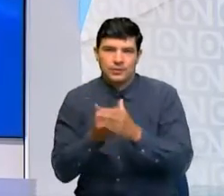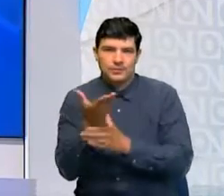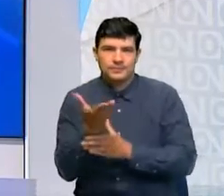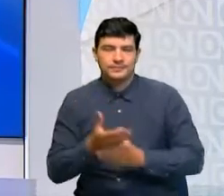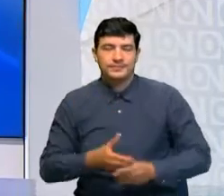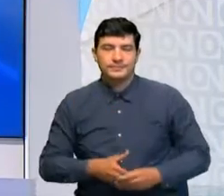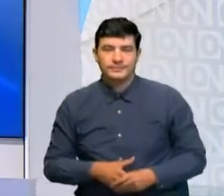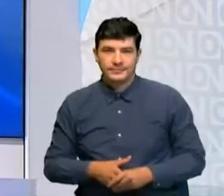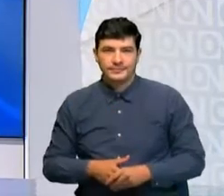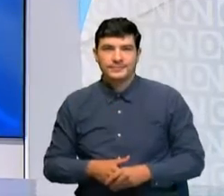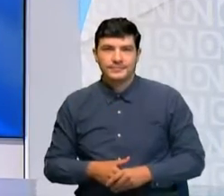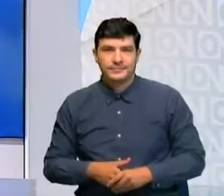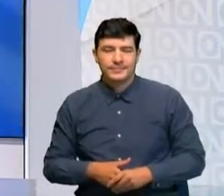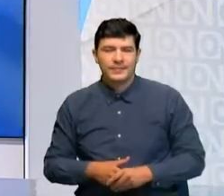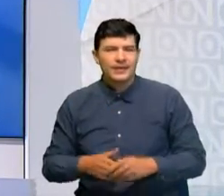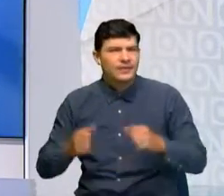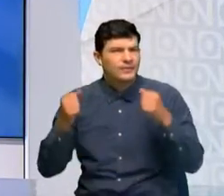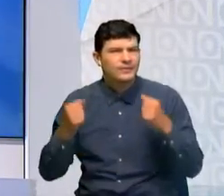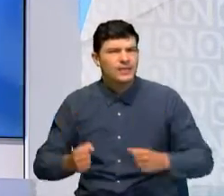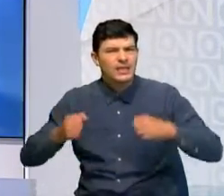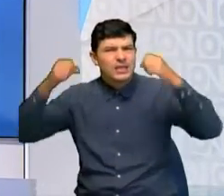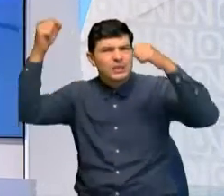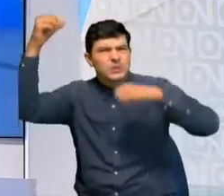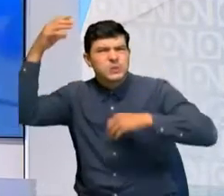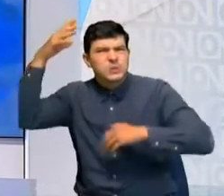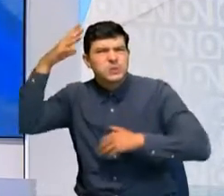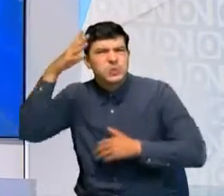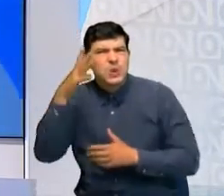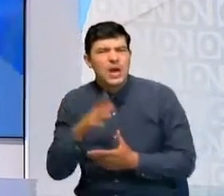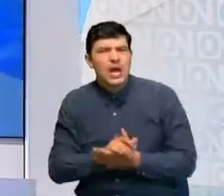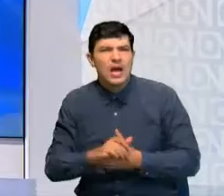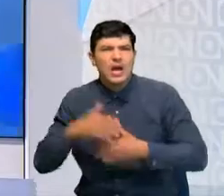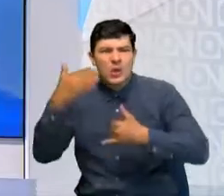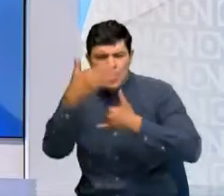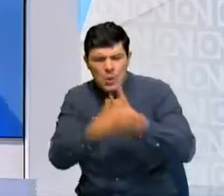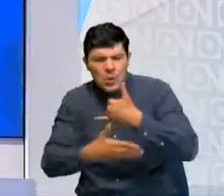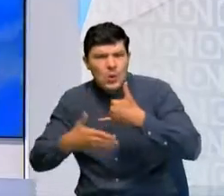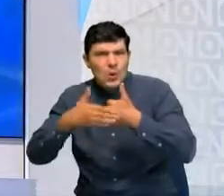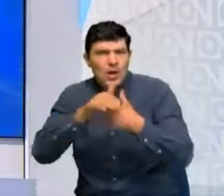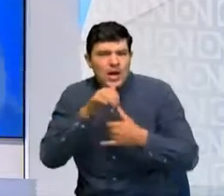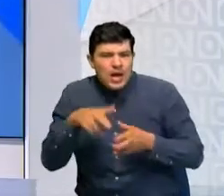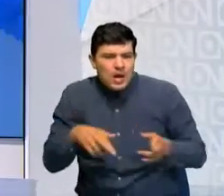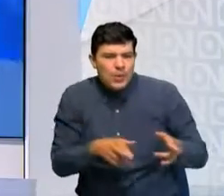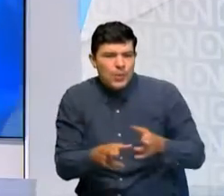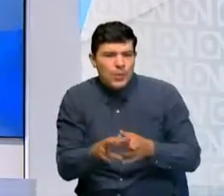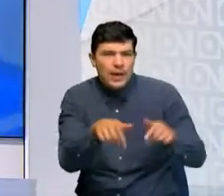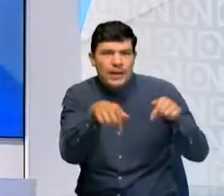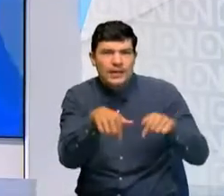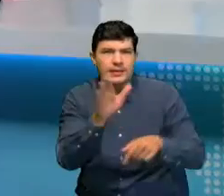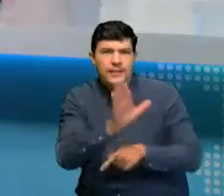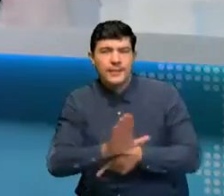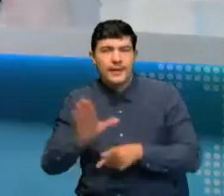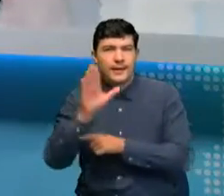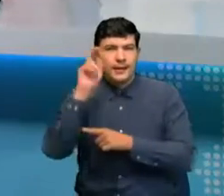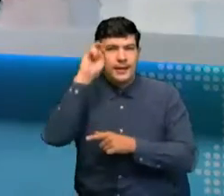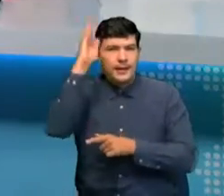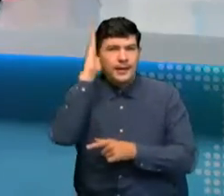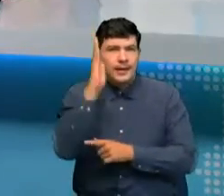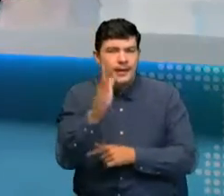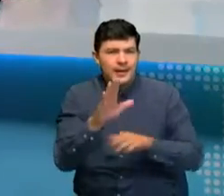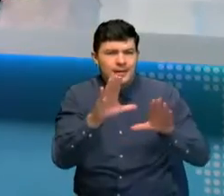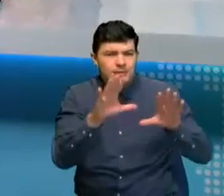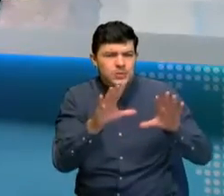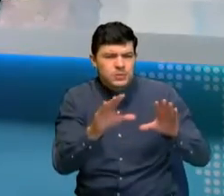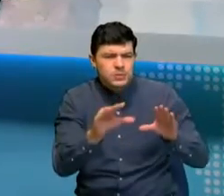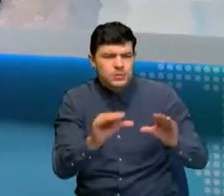Y el intenso verano que azota a gran parte del país también mantiene en los mínimos niveles a los ríos del norte de Santander. Y en Cúcuta,